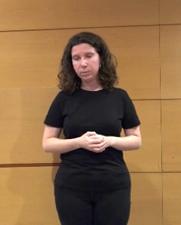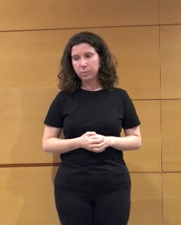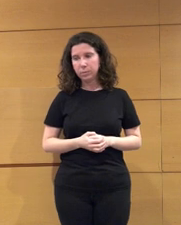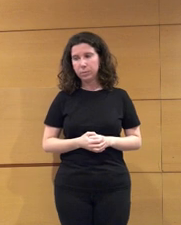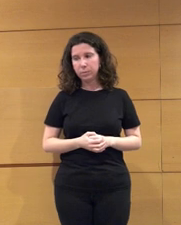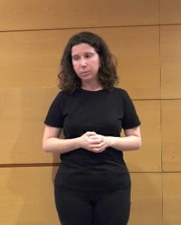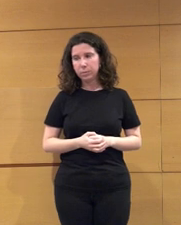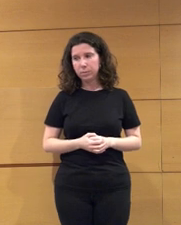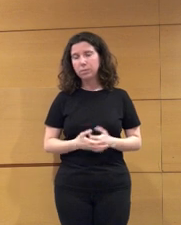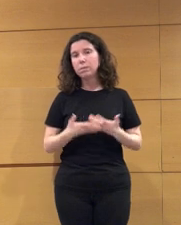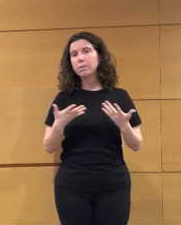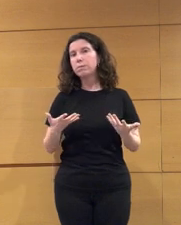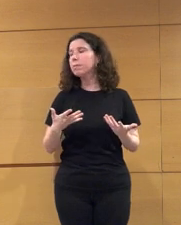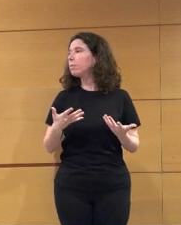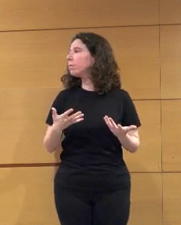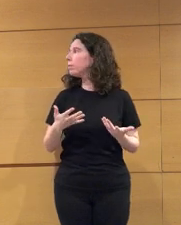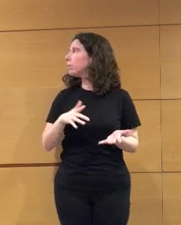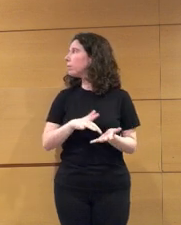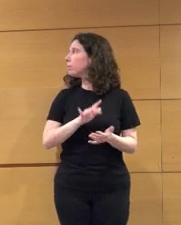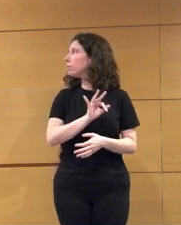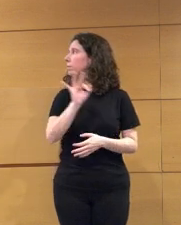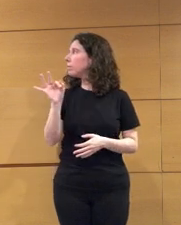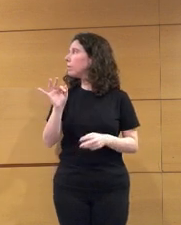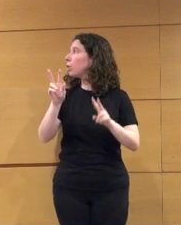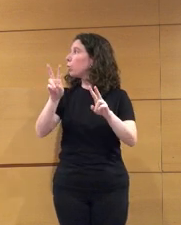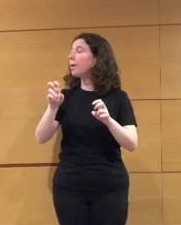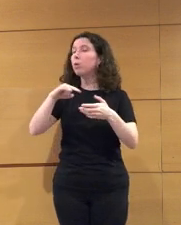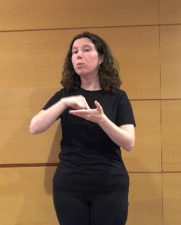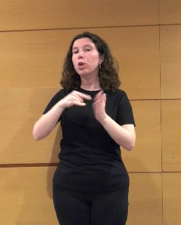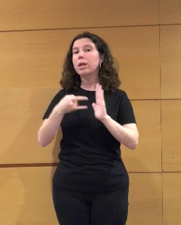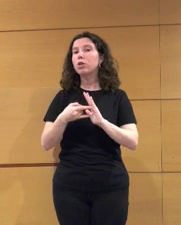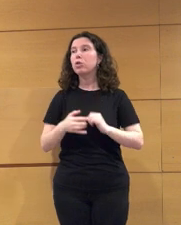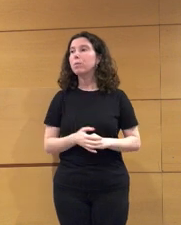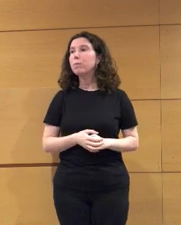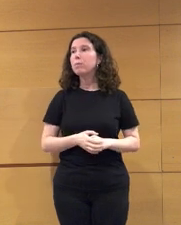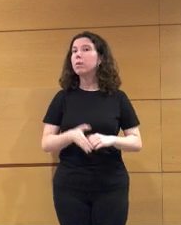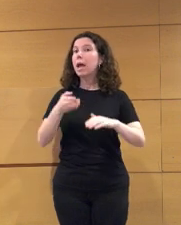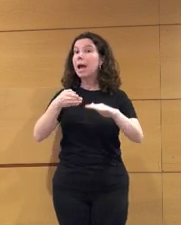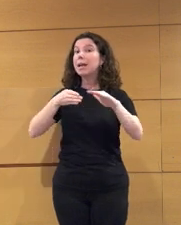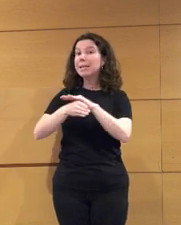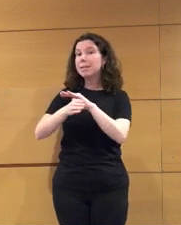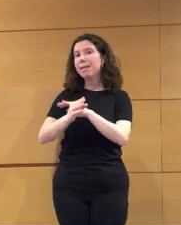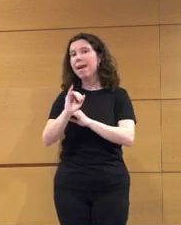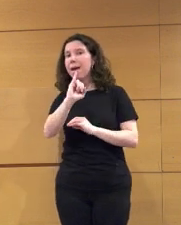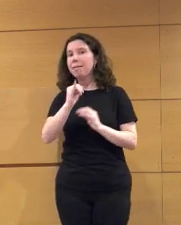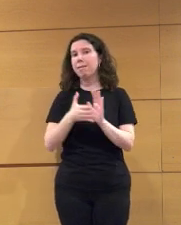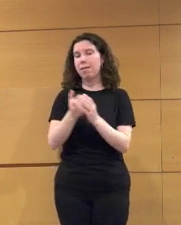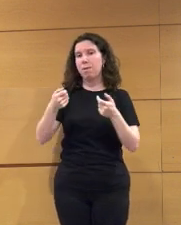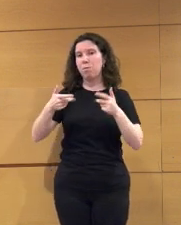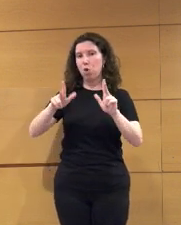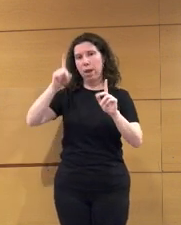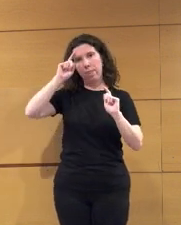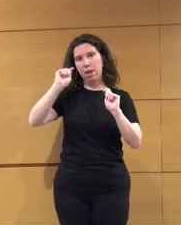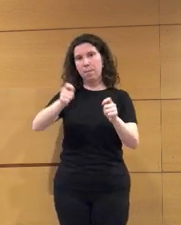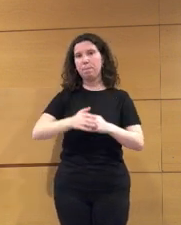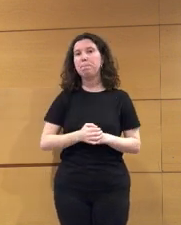Ahora bien, pasaré al tema, a nuestro nuevo proyecto, accesibilidad y democracia. Hace unos meses apareció